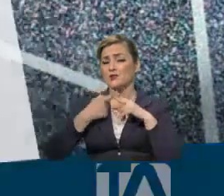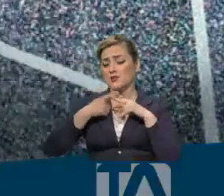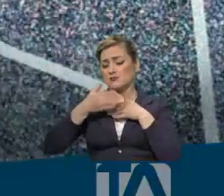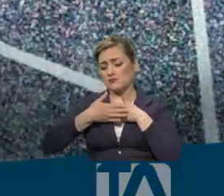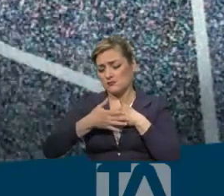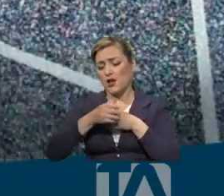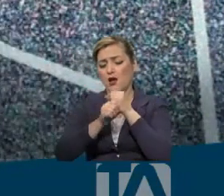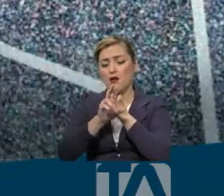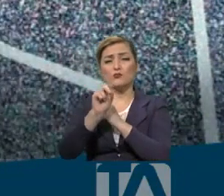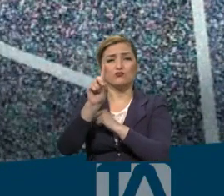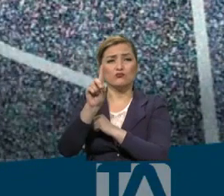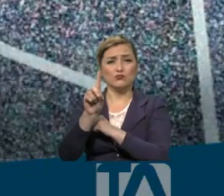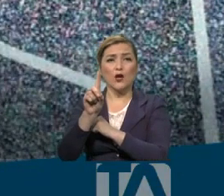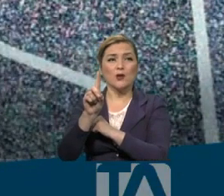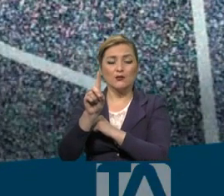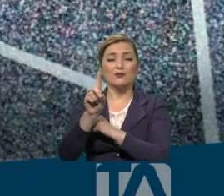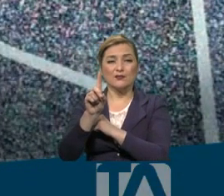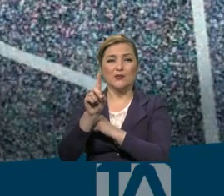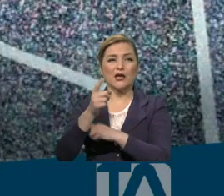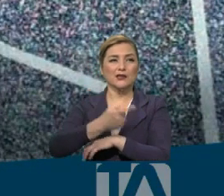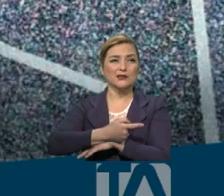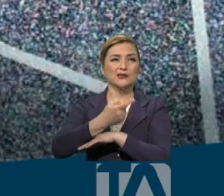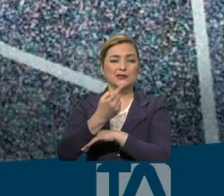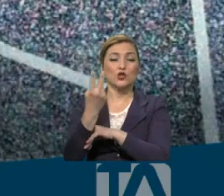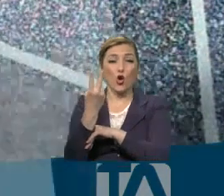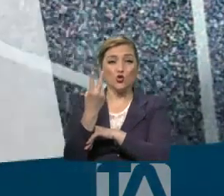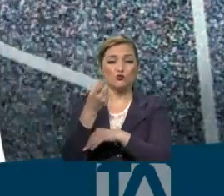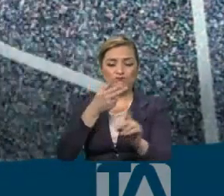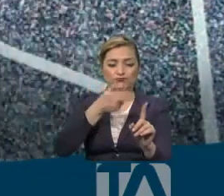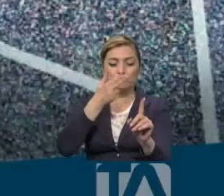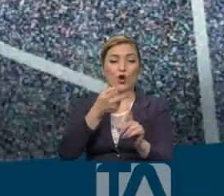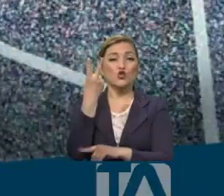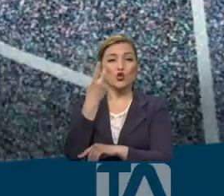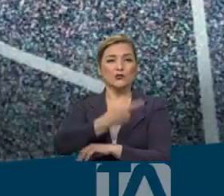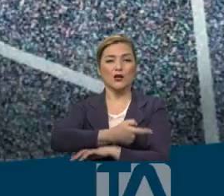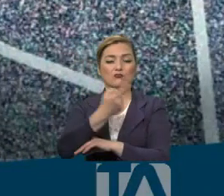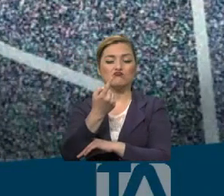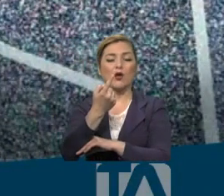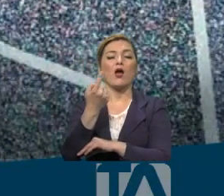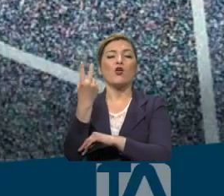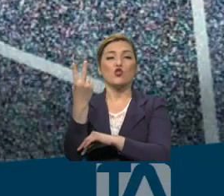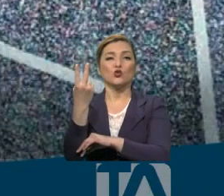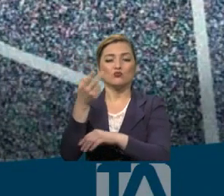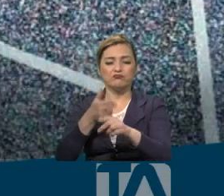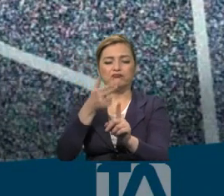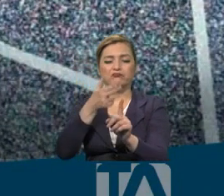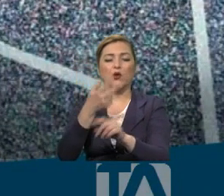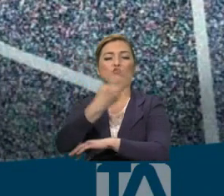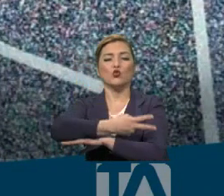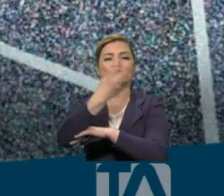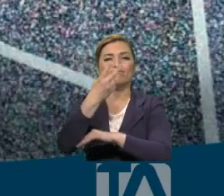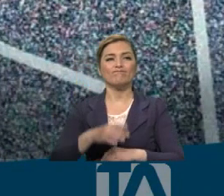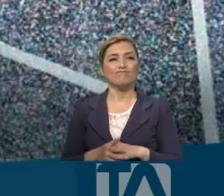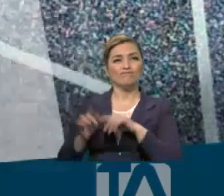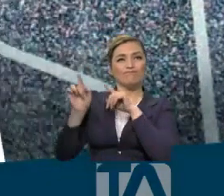del año. Es decir, son casi 2 decesos de tipo sicariato diarios. Solo en el distrito Sur y Esteros, que tienen los números más altos, van